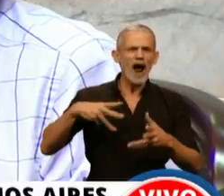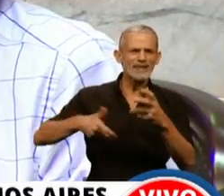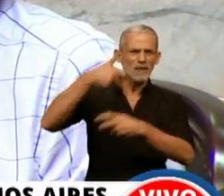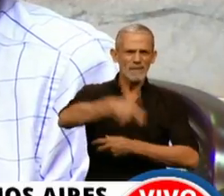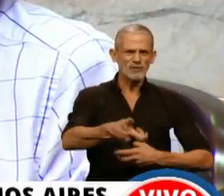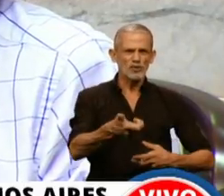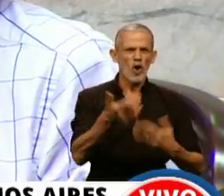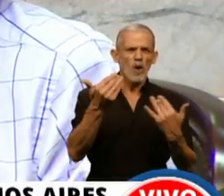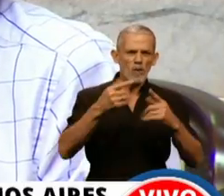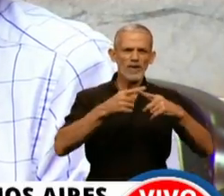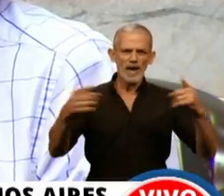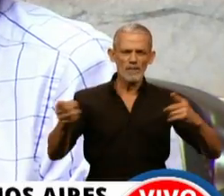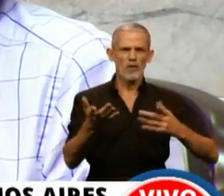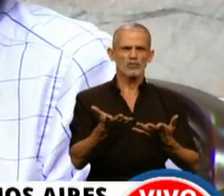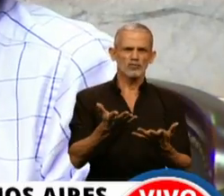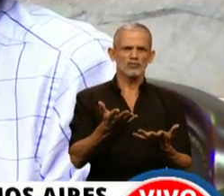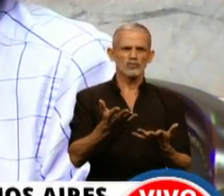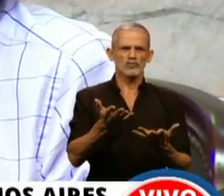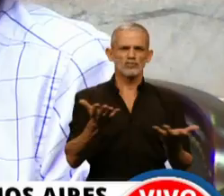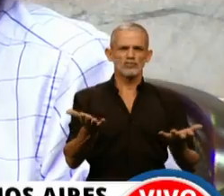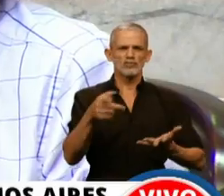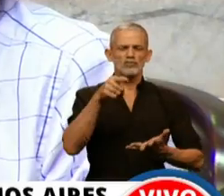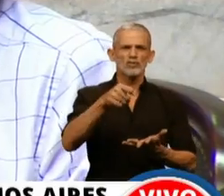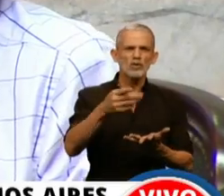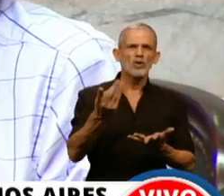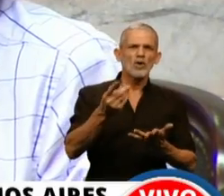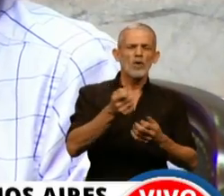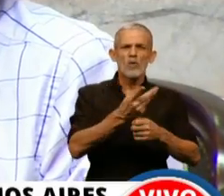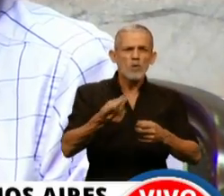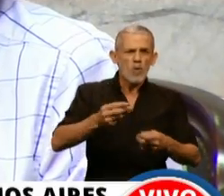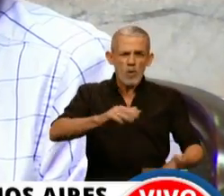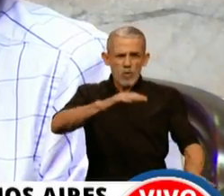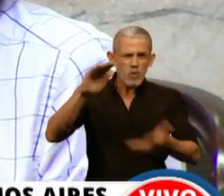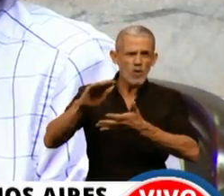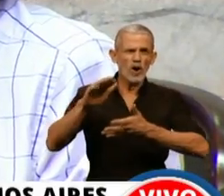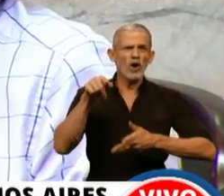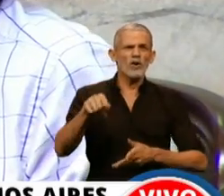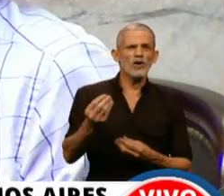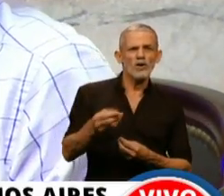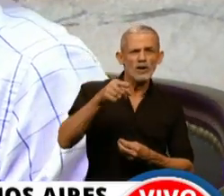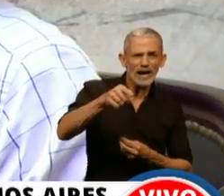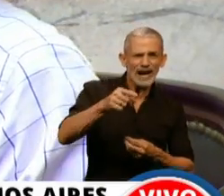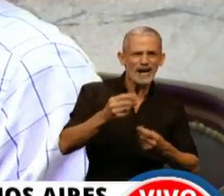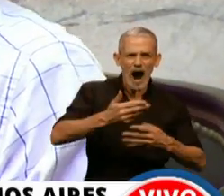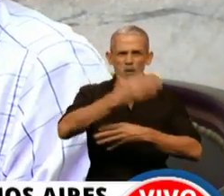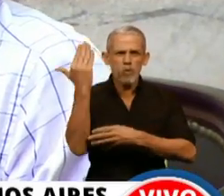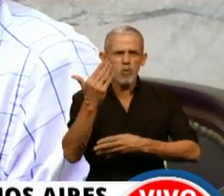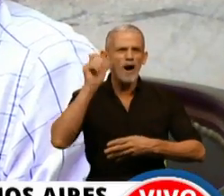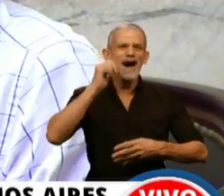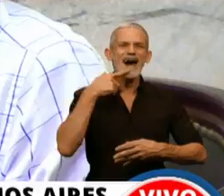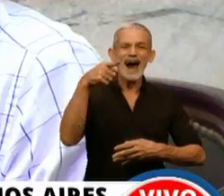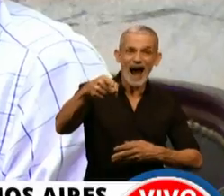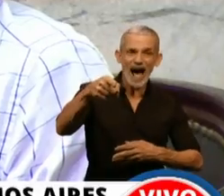podríamos seguir hablando con cifras enorme de cuánto han ganado y cuando uno va a la villa pública del gas